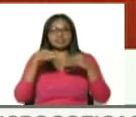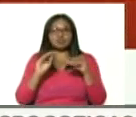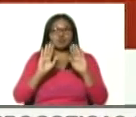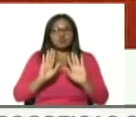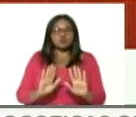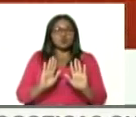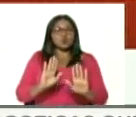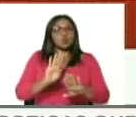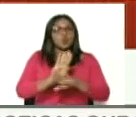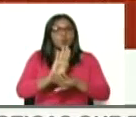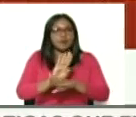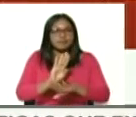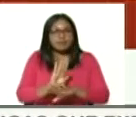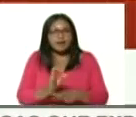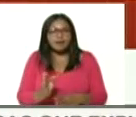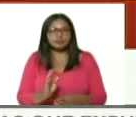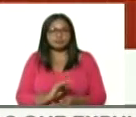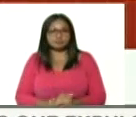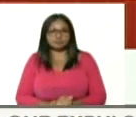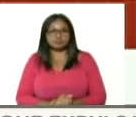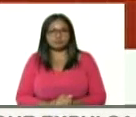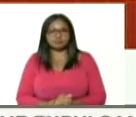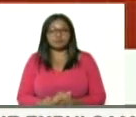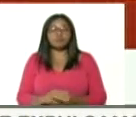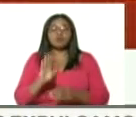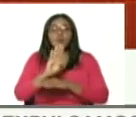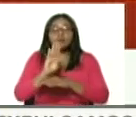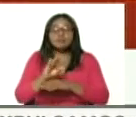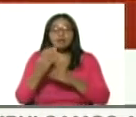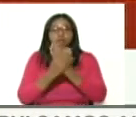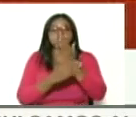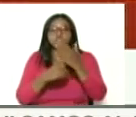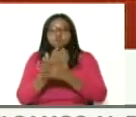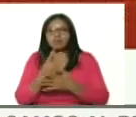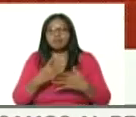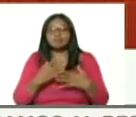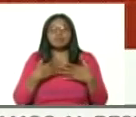limitada, parcial y de cerco sanitario.